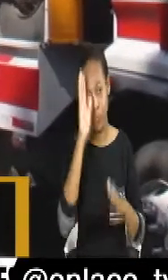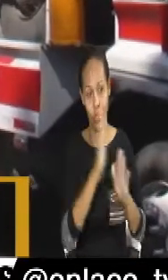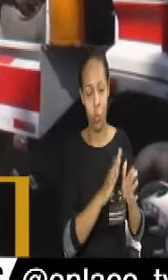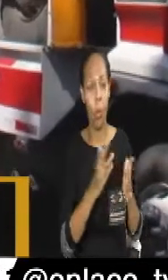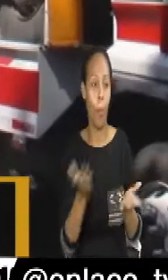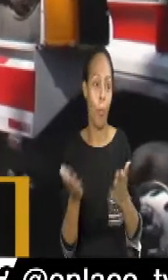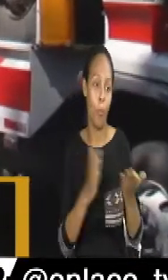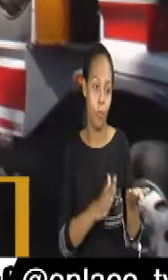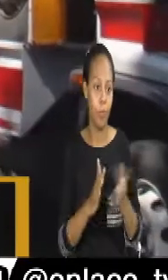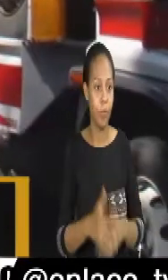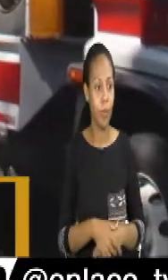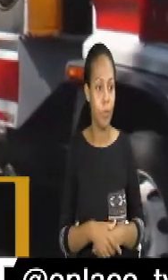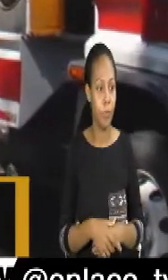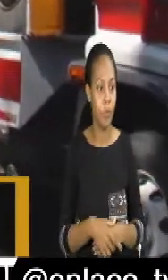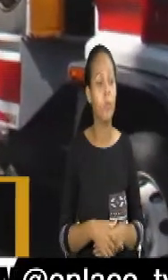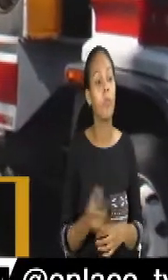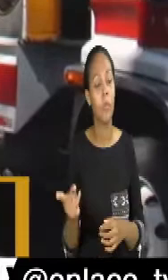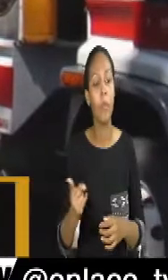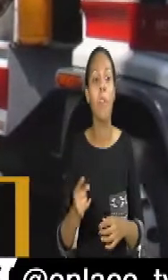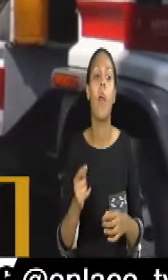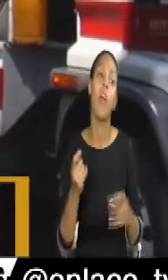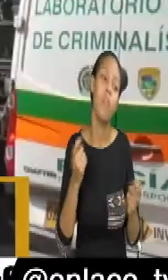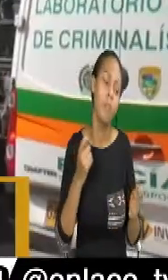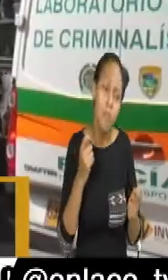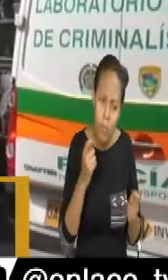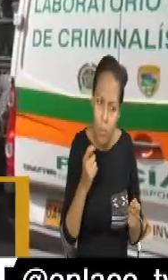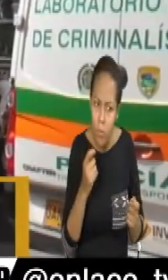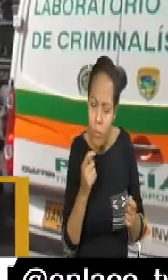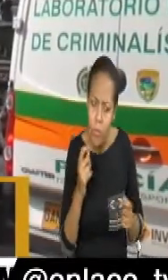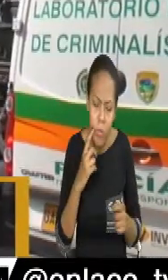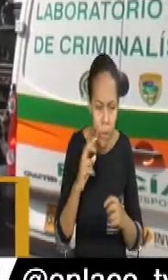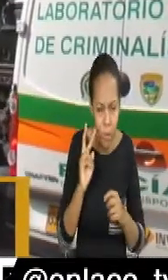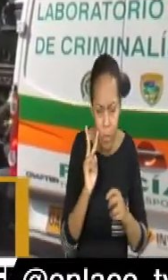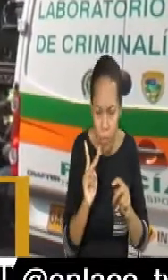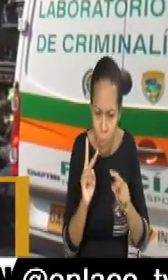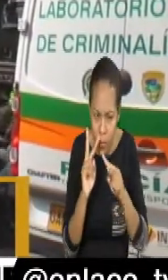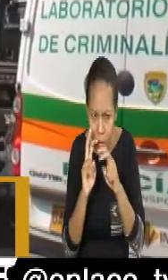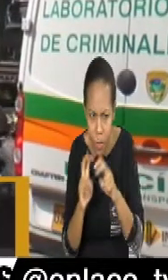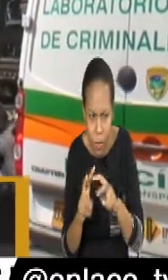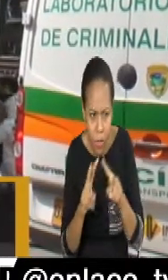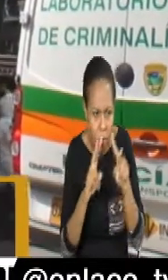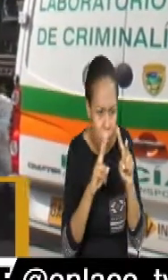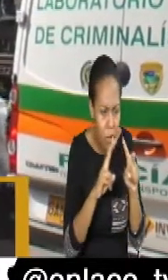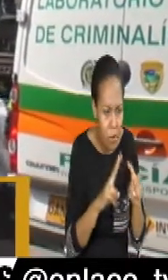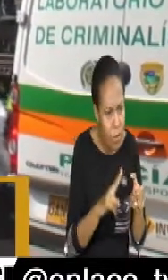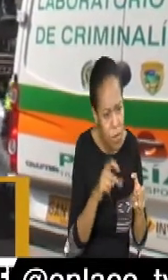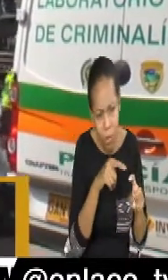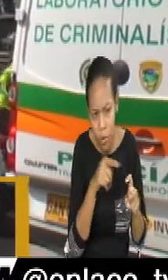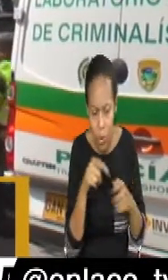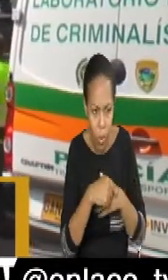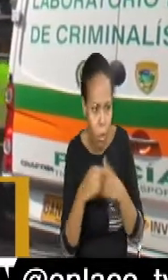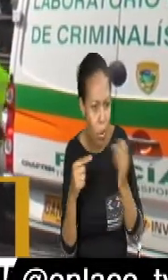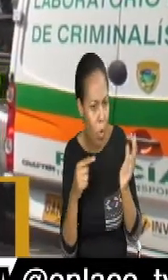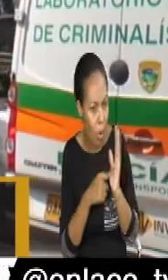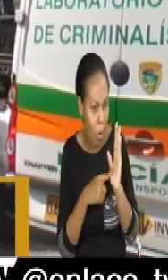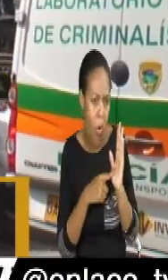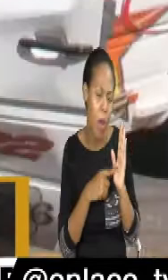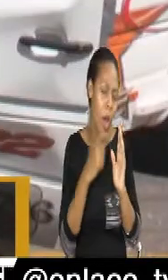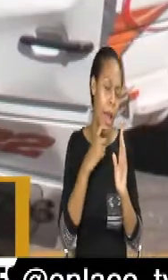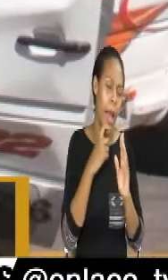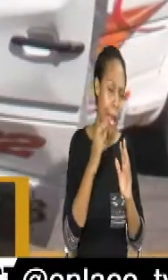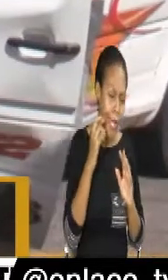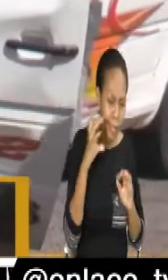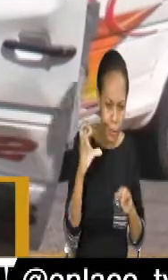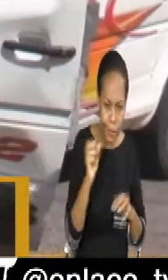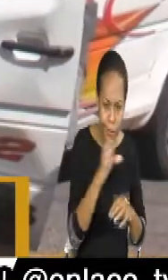se desplazó desde Bogotá al lugar de los hechos para inspeccionar minuciosamente la escena del accidente con el fin de recopilar evidencias